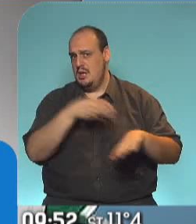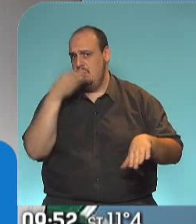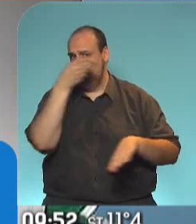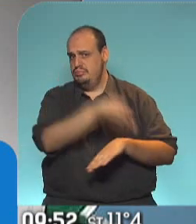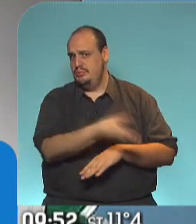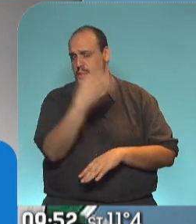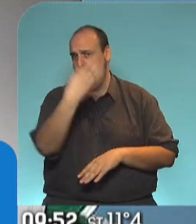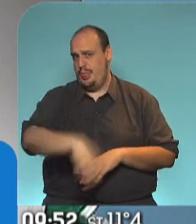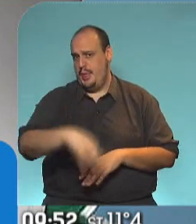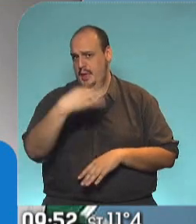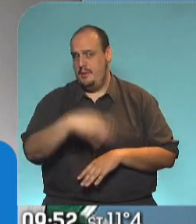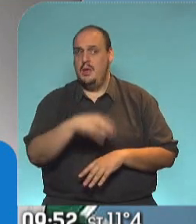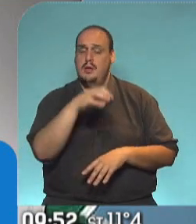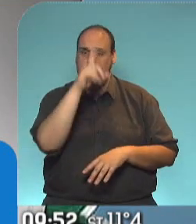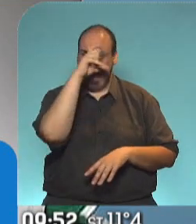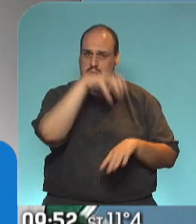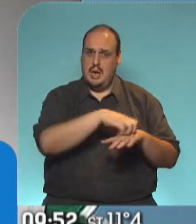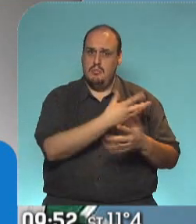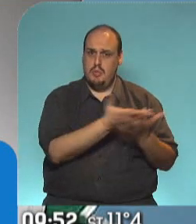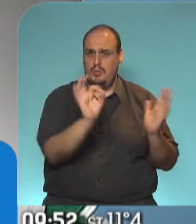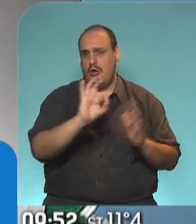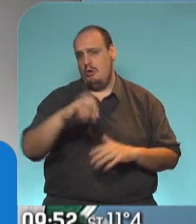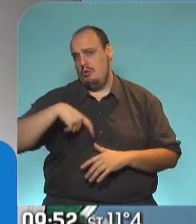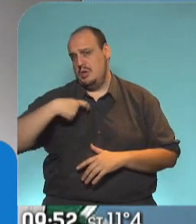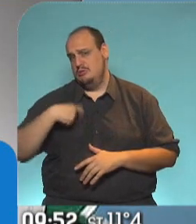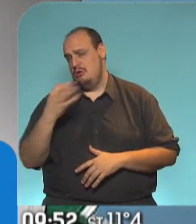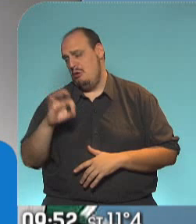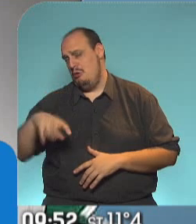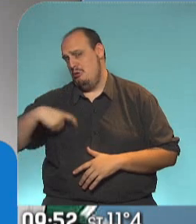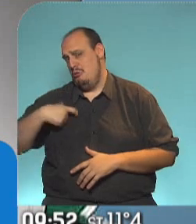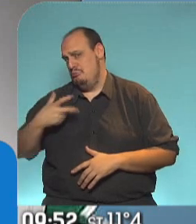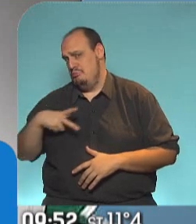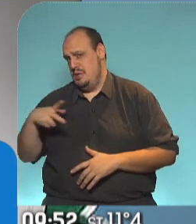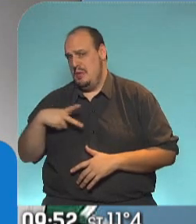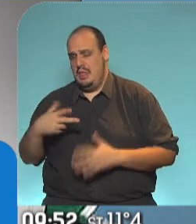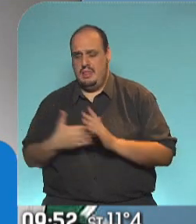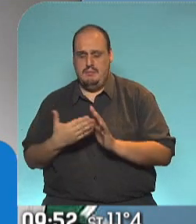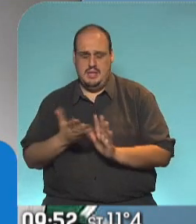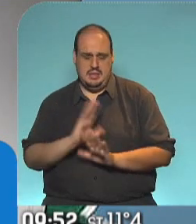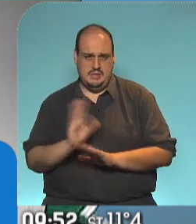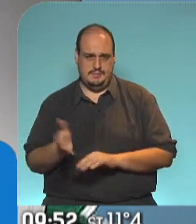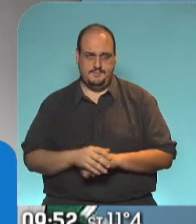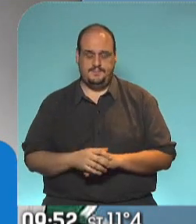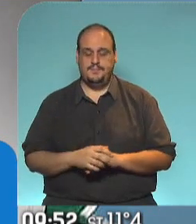servicio público oa la obra social que le corresponda de acuerdo a su cobertura